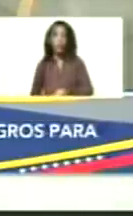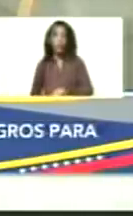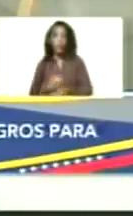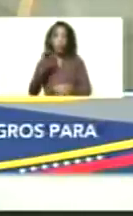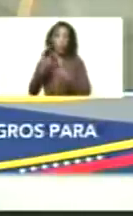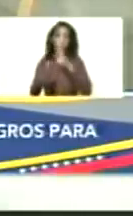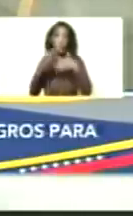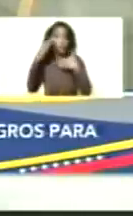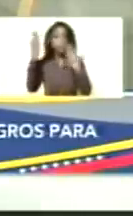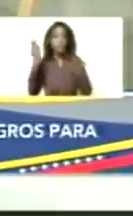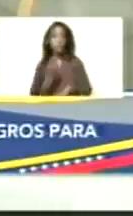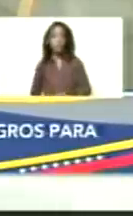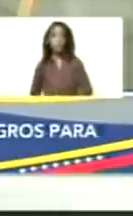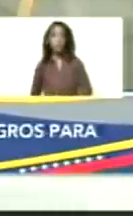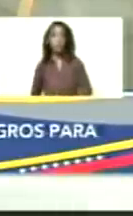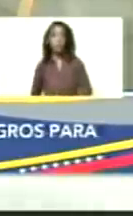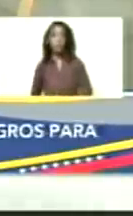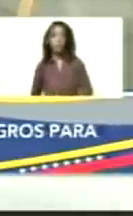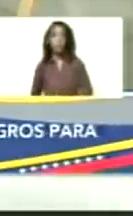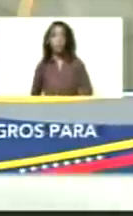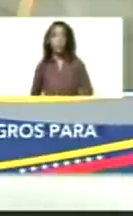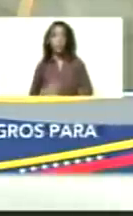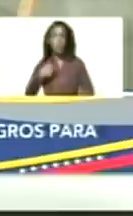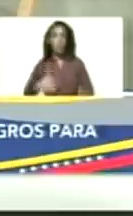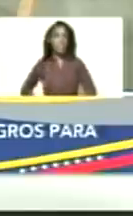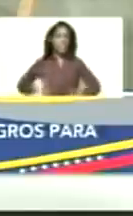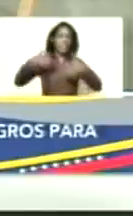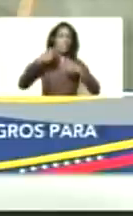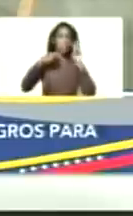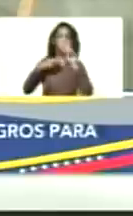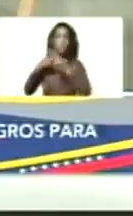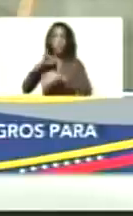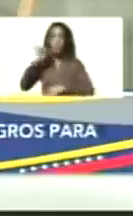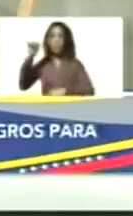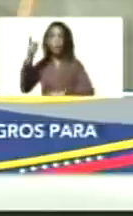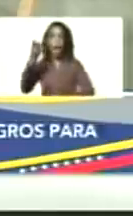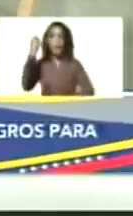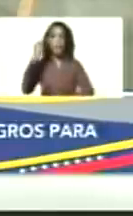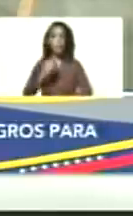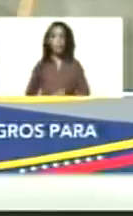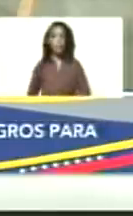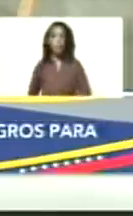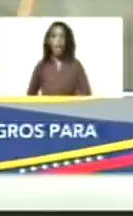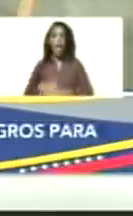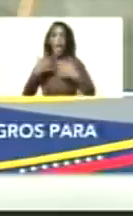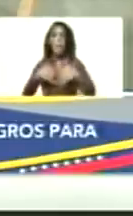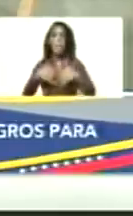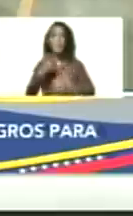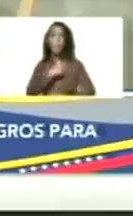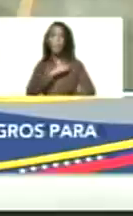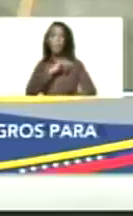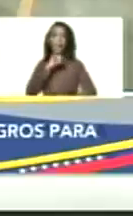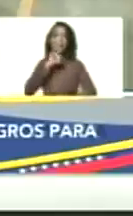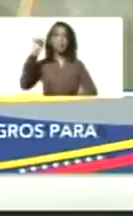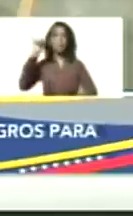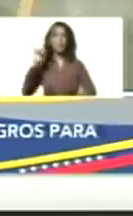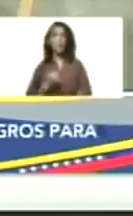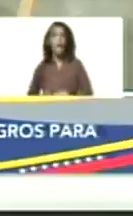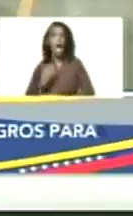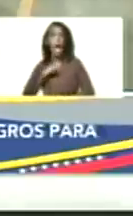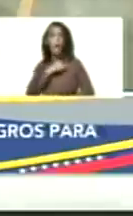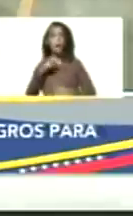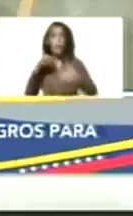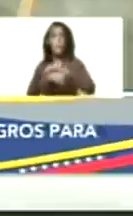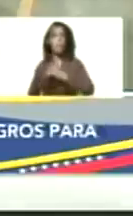cosa. Me dio indignación cuando vi esa noticia ayer. Una empresa española demandando a nuestro metro